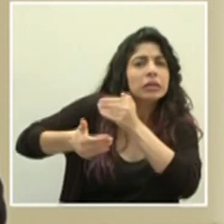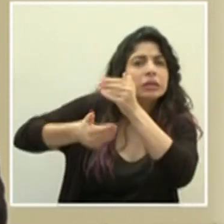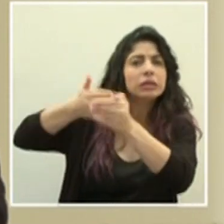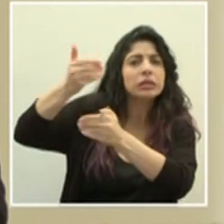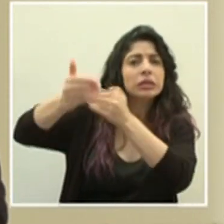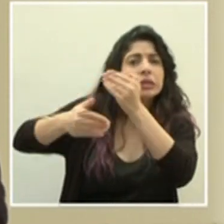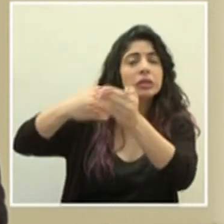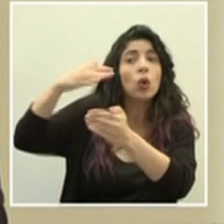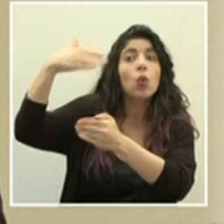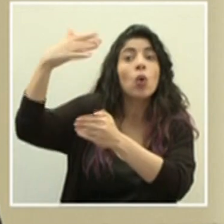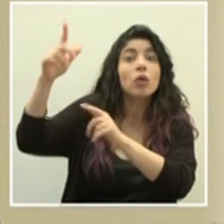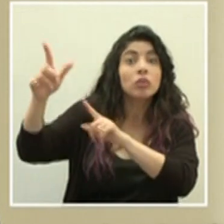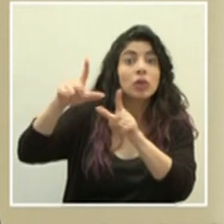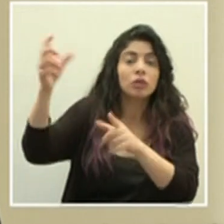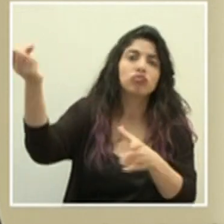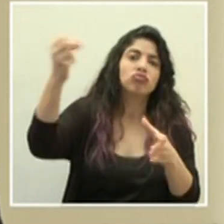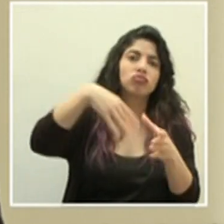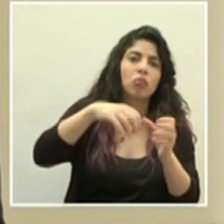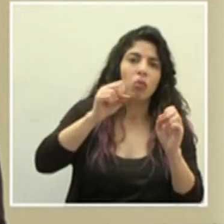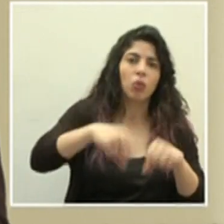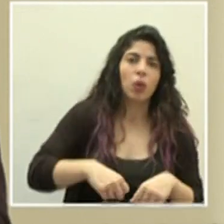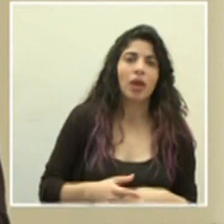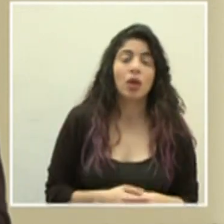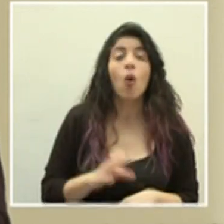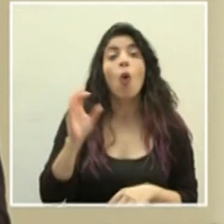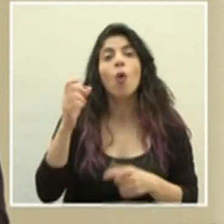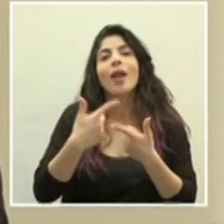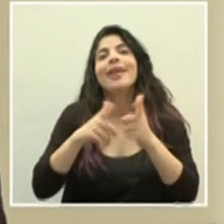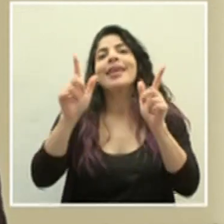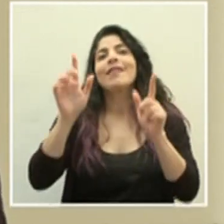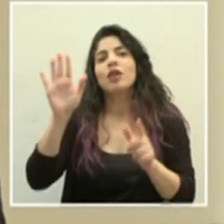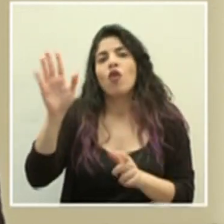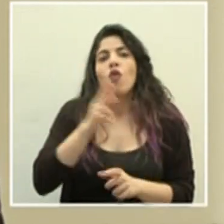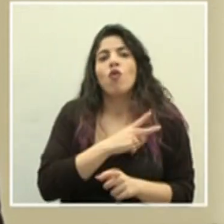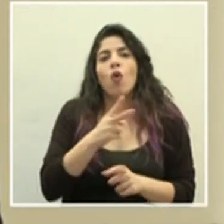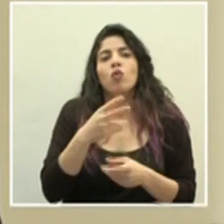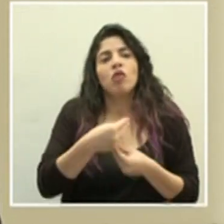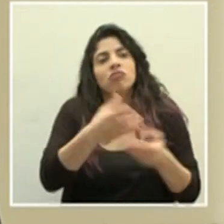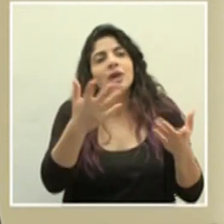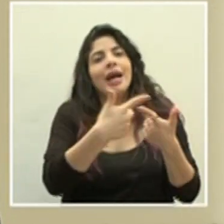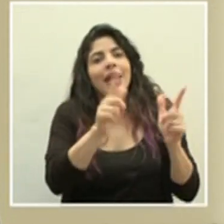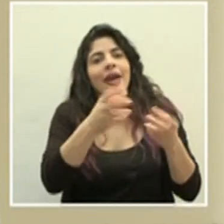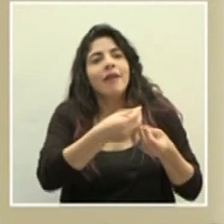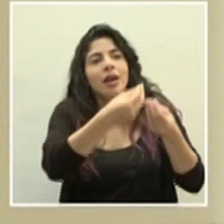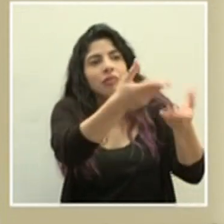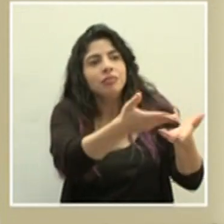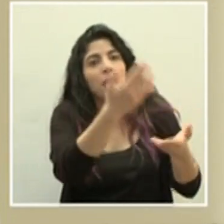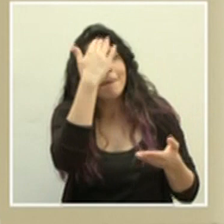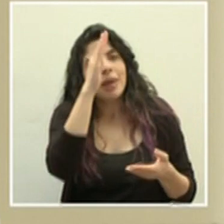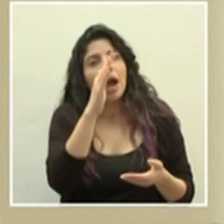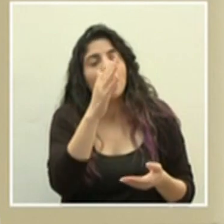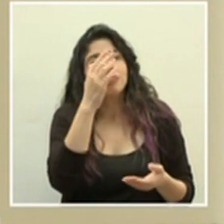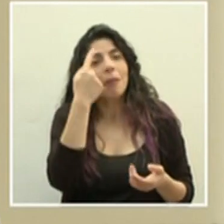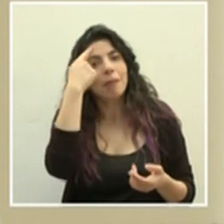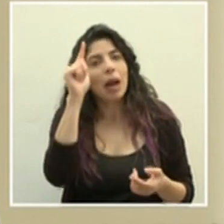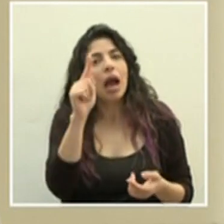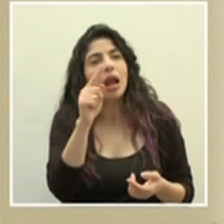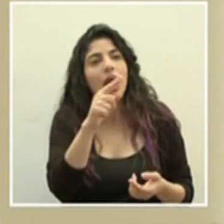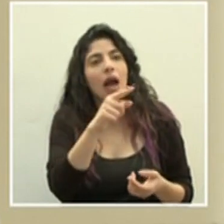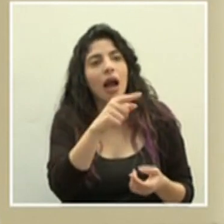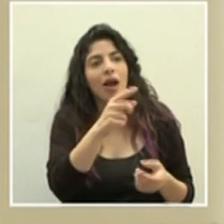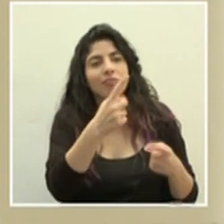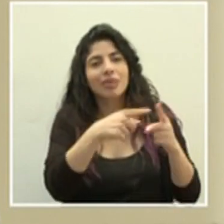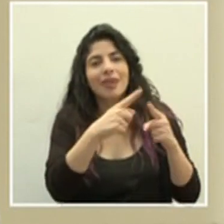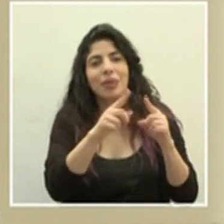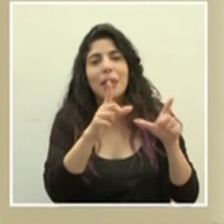ya podrían eventualmente ser registradas o más bien liberadas voluntariamente para aportar en este pool